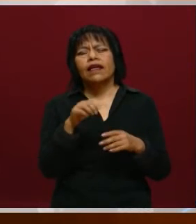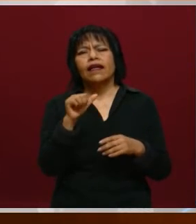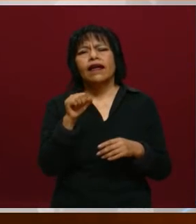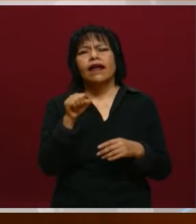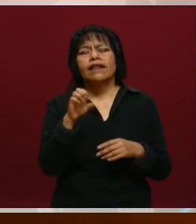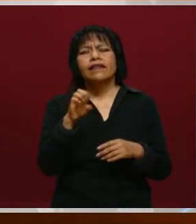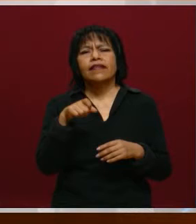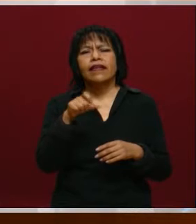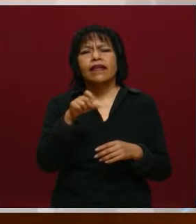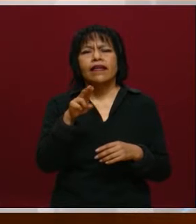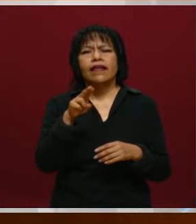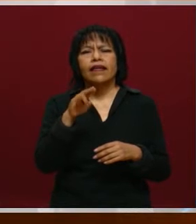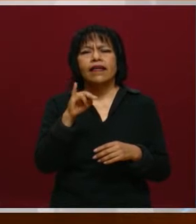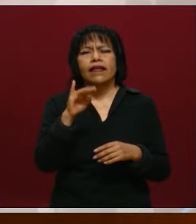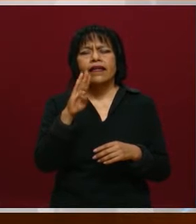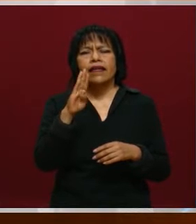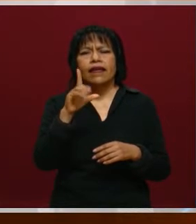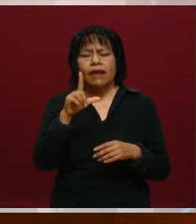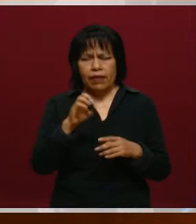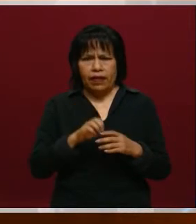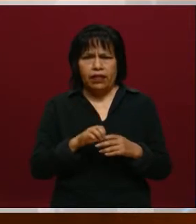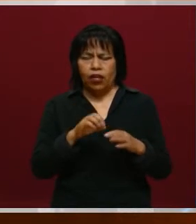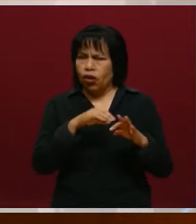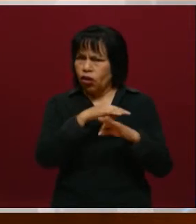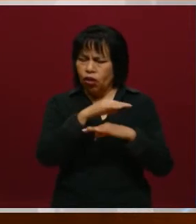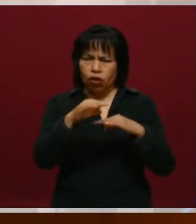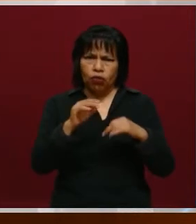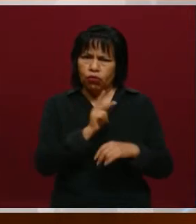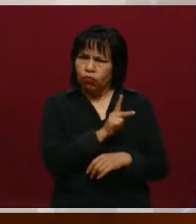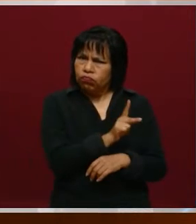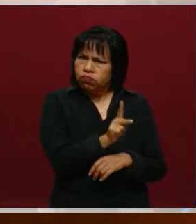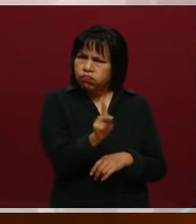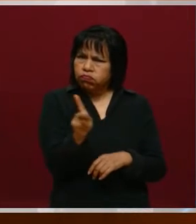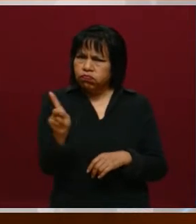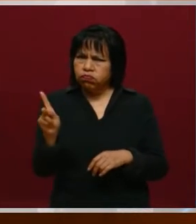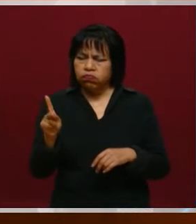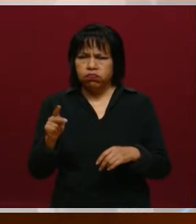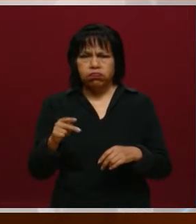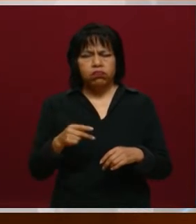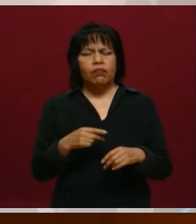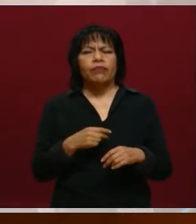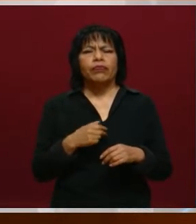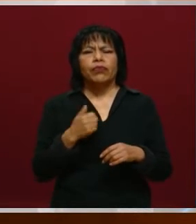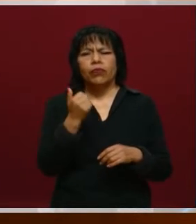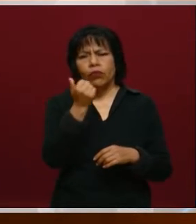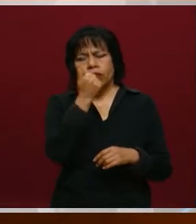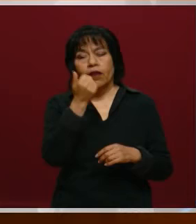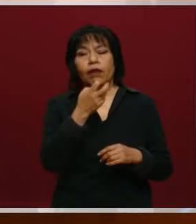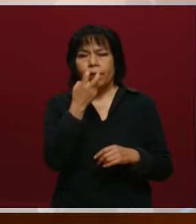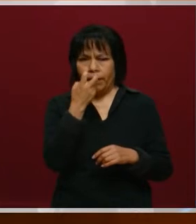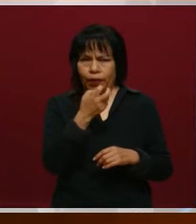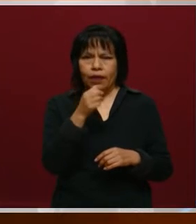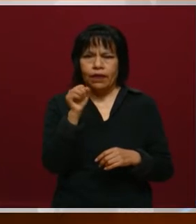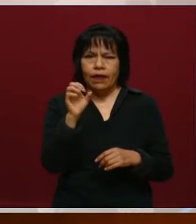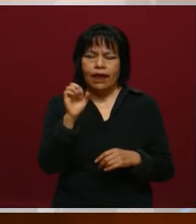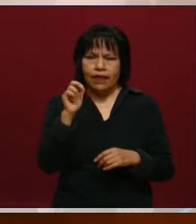función de que quiere llegar a toda la población escolar por eso es que está en el portal de la secretaria de educación por eso es